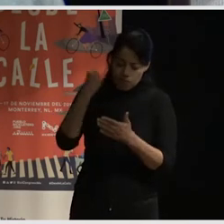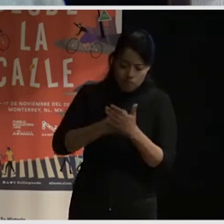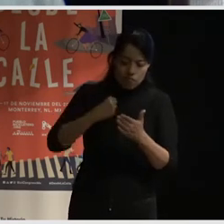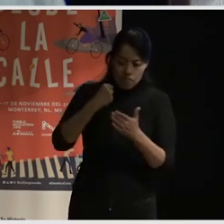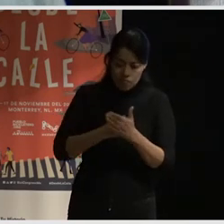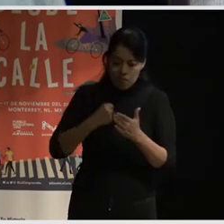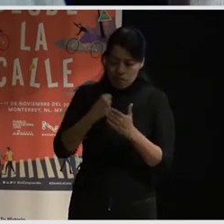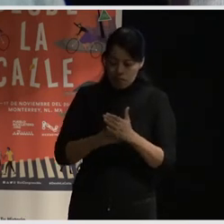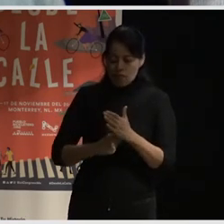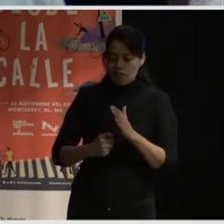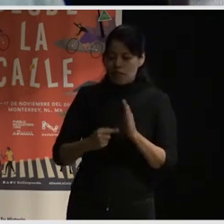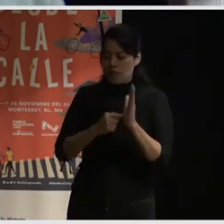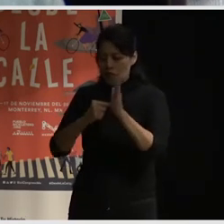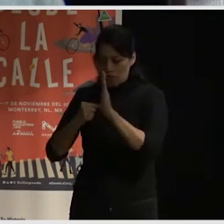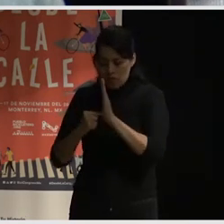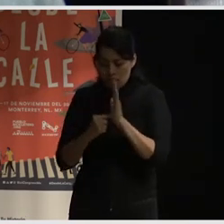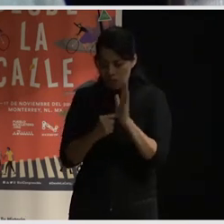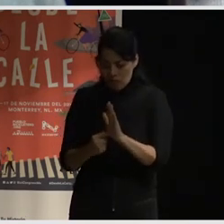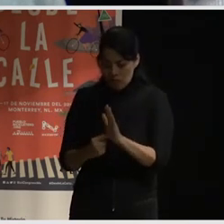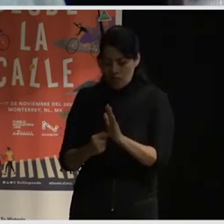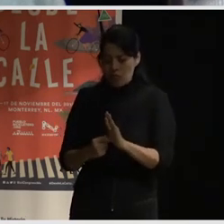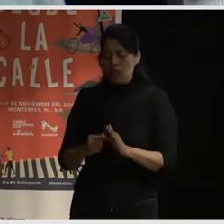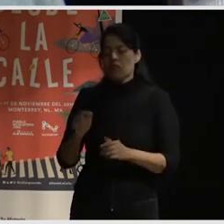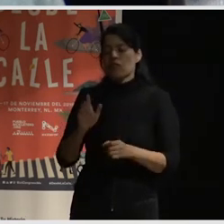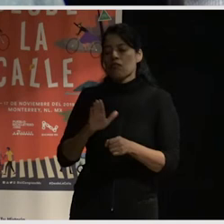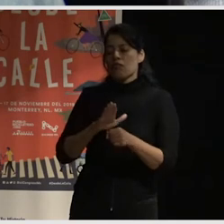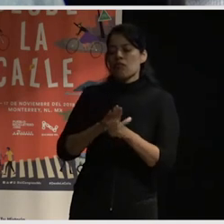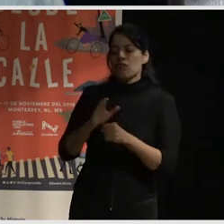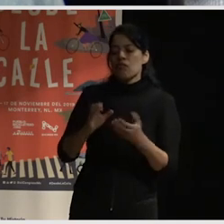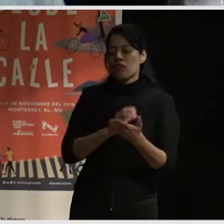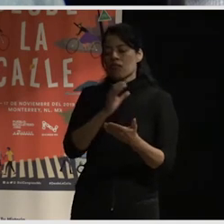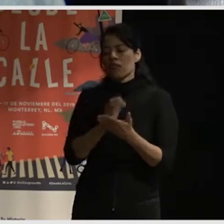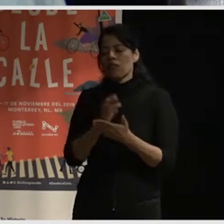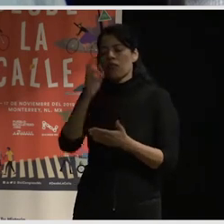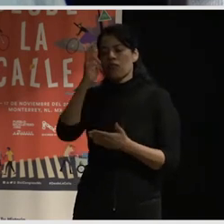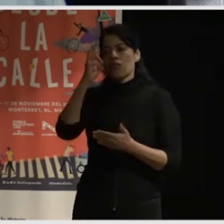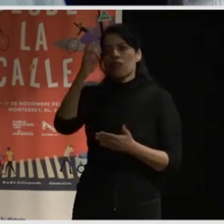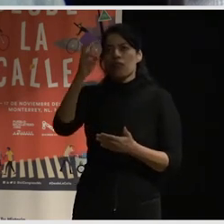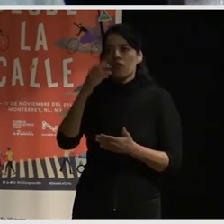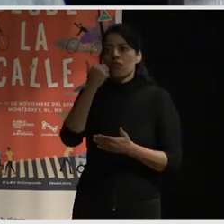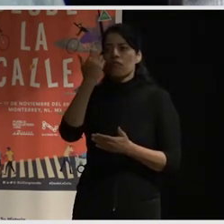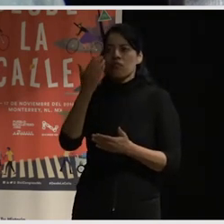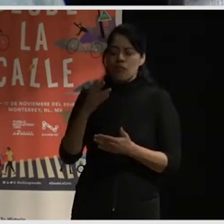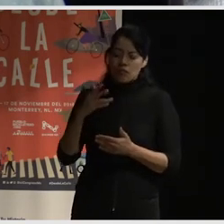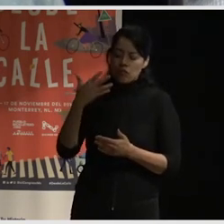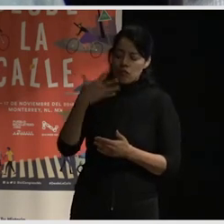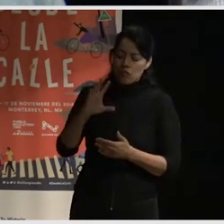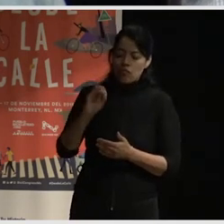compartir la visión que tenemos de cuál es esa ciudad que vislumbramos para dentro de 10 ó 20 años